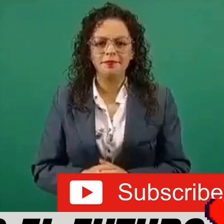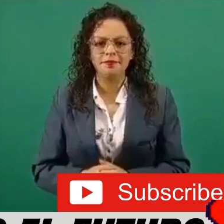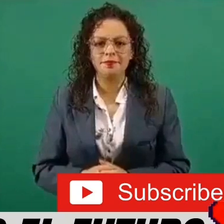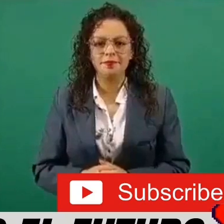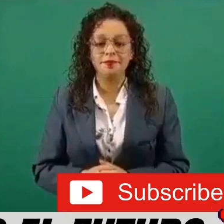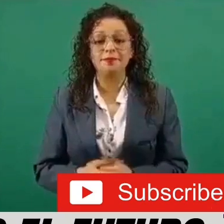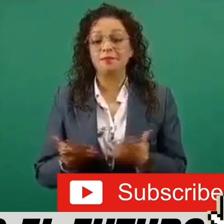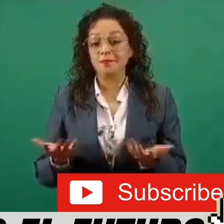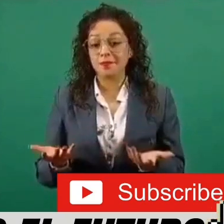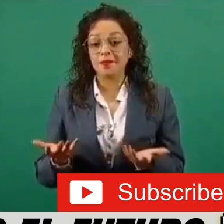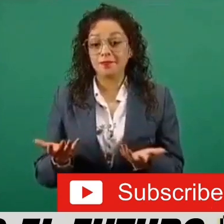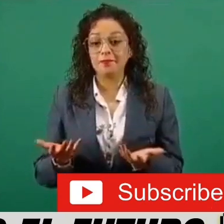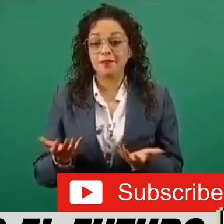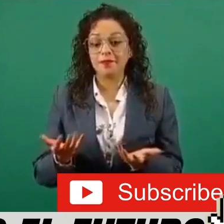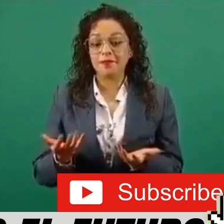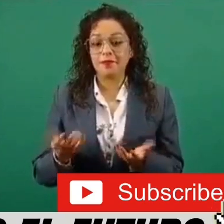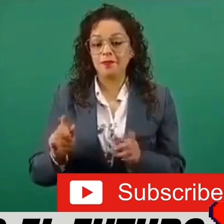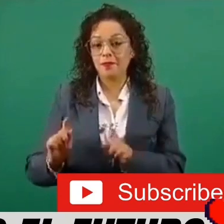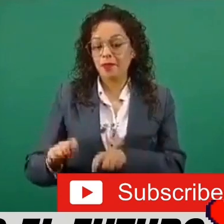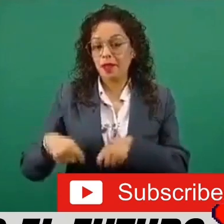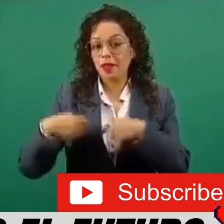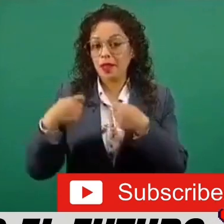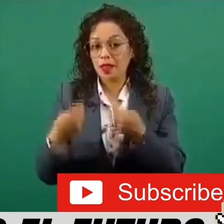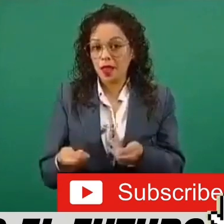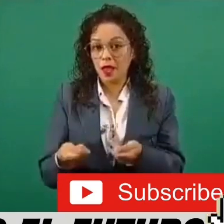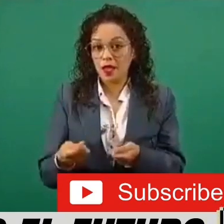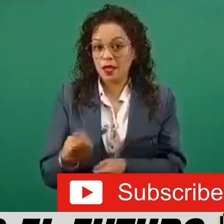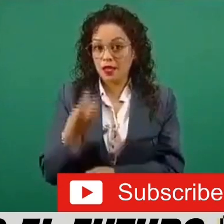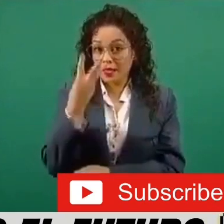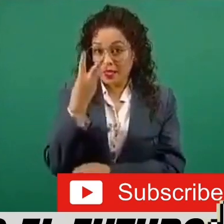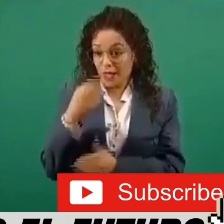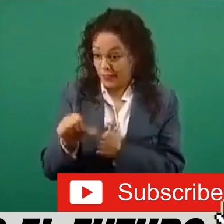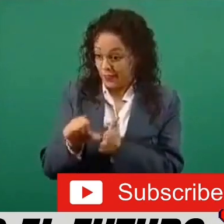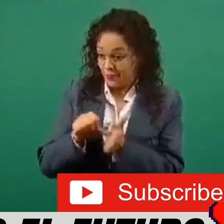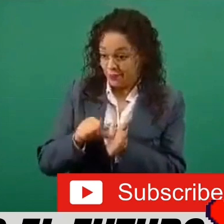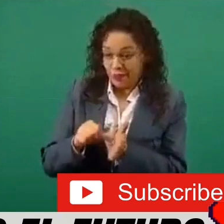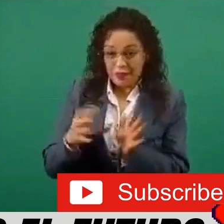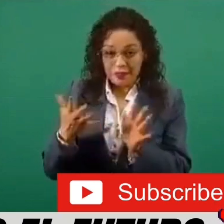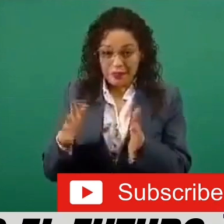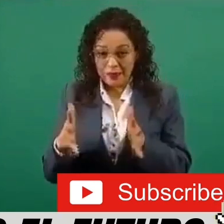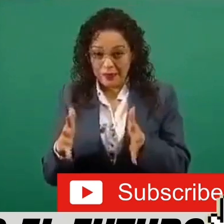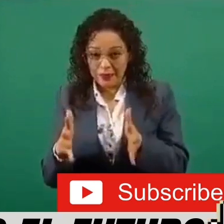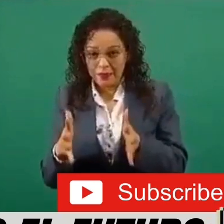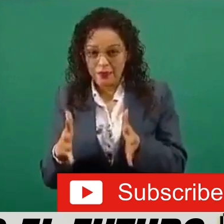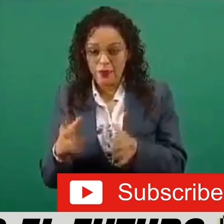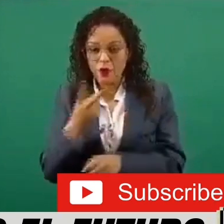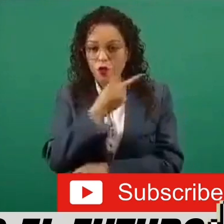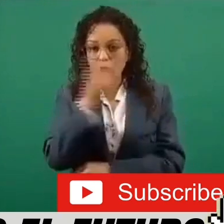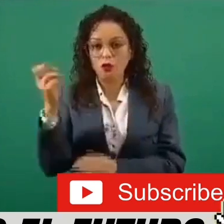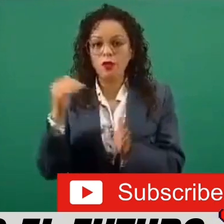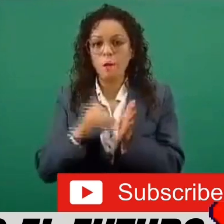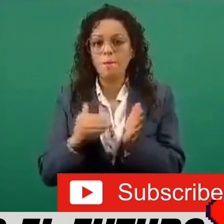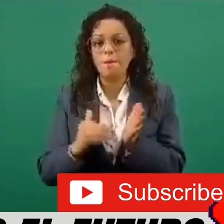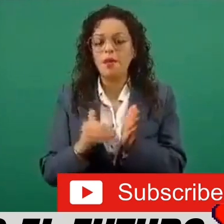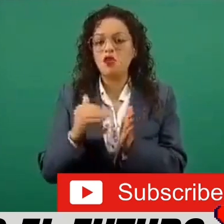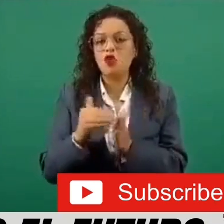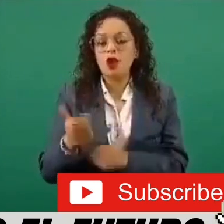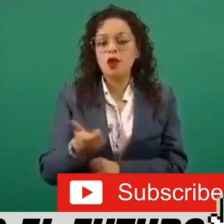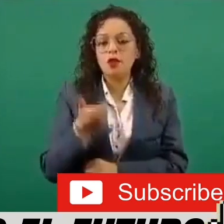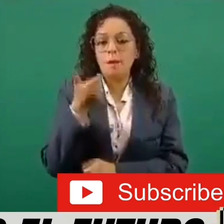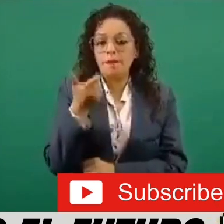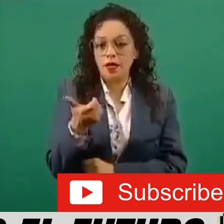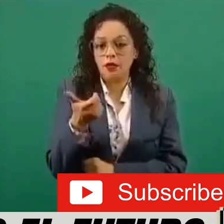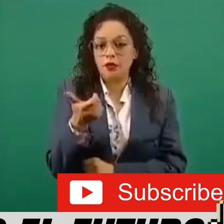Hola, ¿cómo están amigos de Jóvenes Construyendo el Futuro? El día de hoy les comparto la información respecto a la fecha en la cual